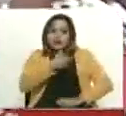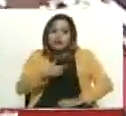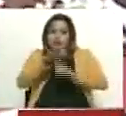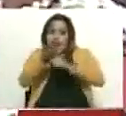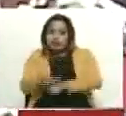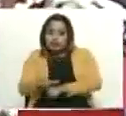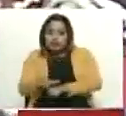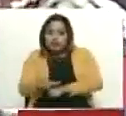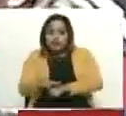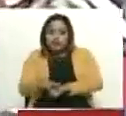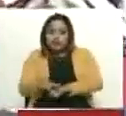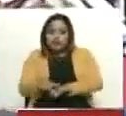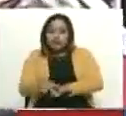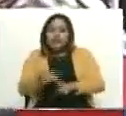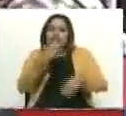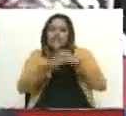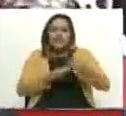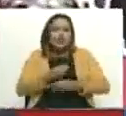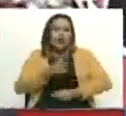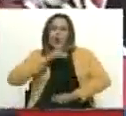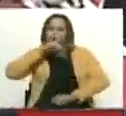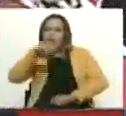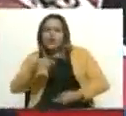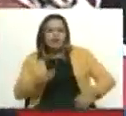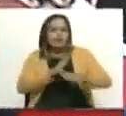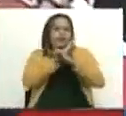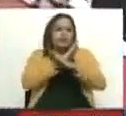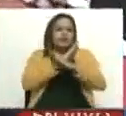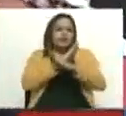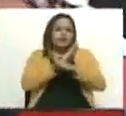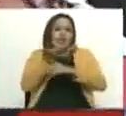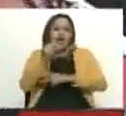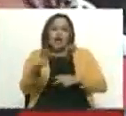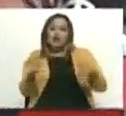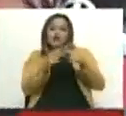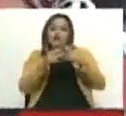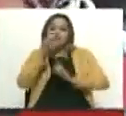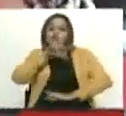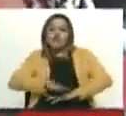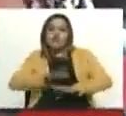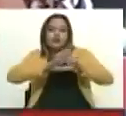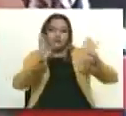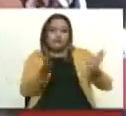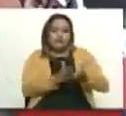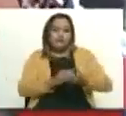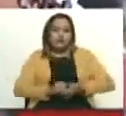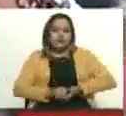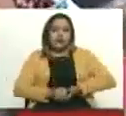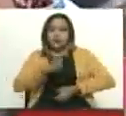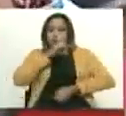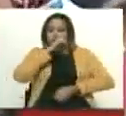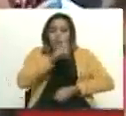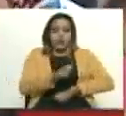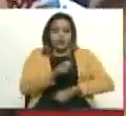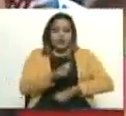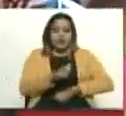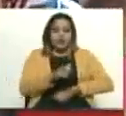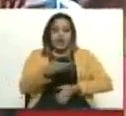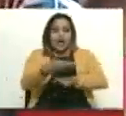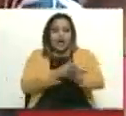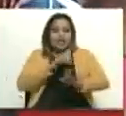doblegarnos impusieron el más brutal de los bloqueos que haya conocido la historia de este planeta. Más brutal que incluso